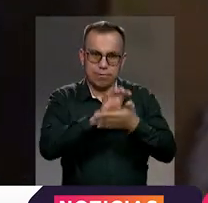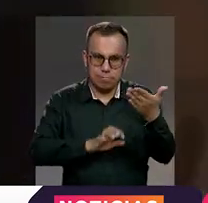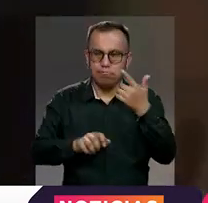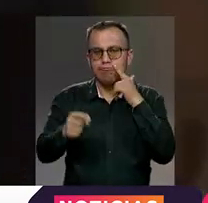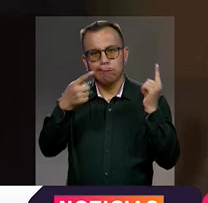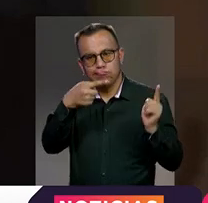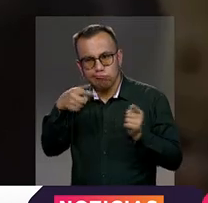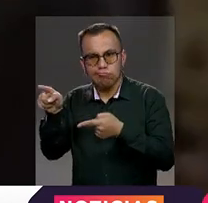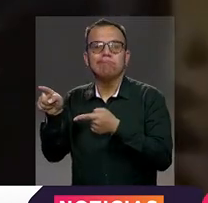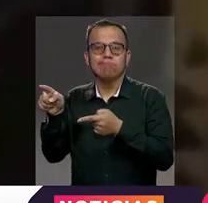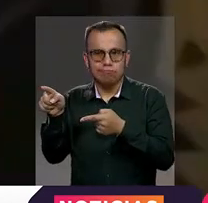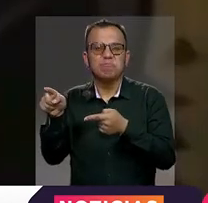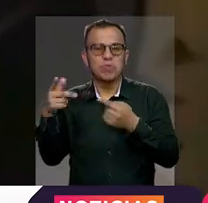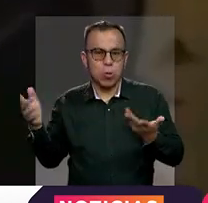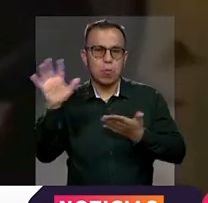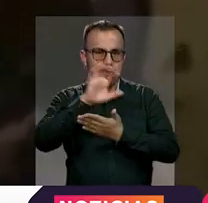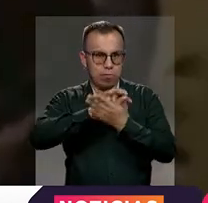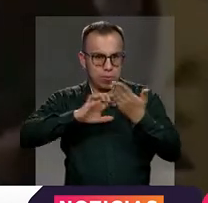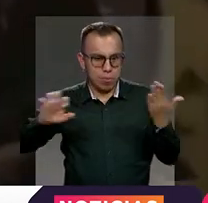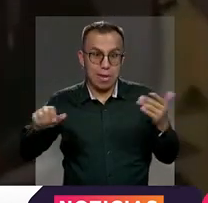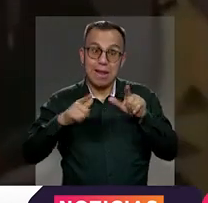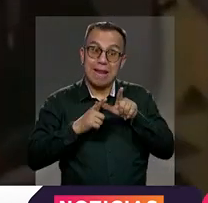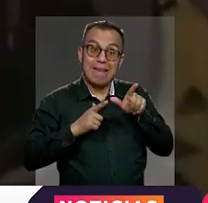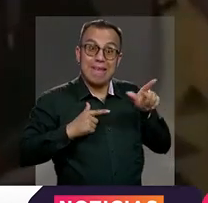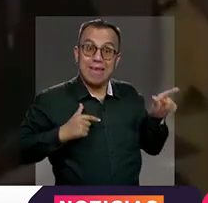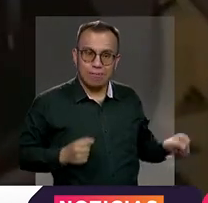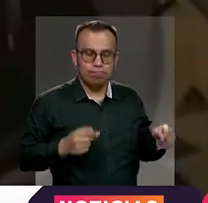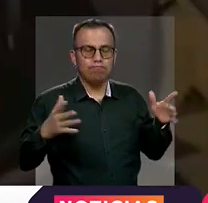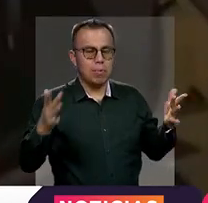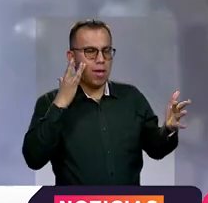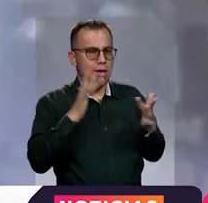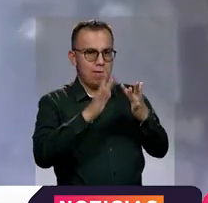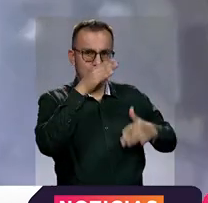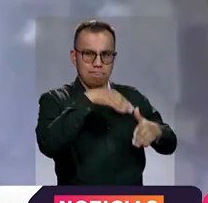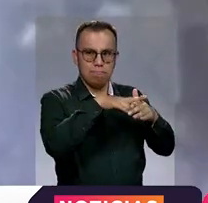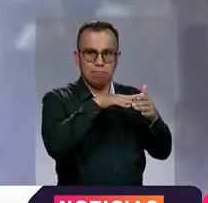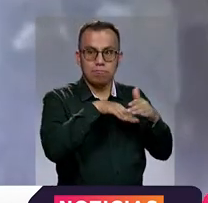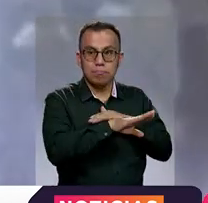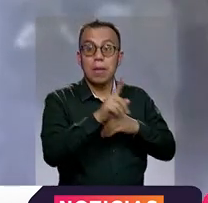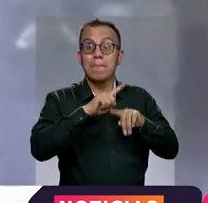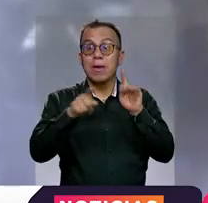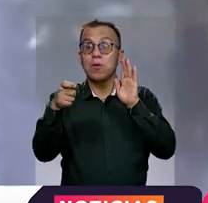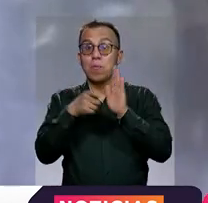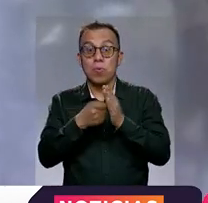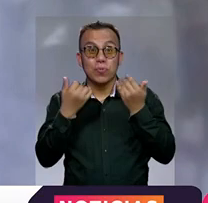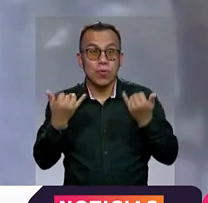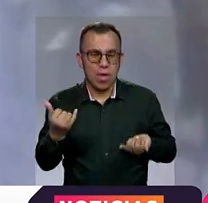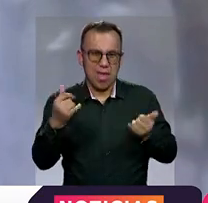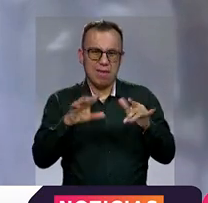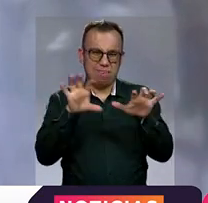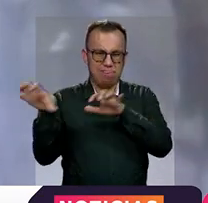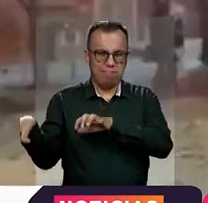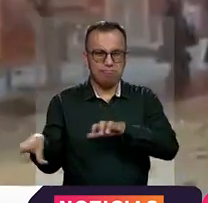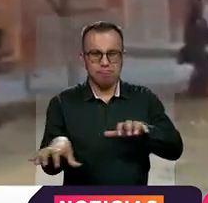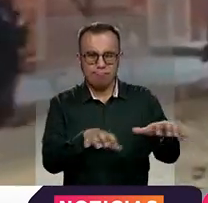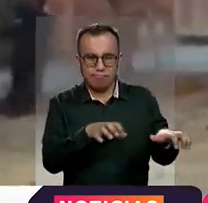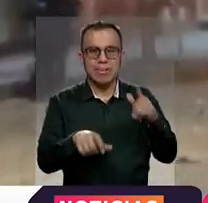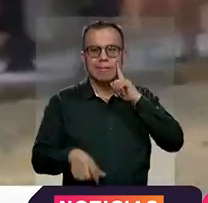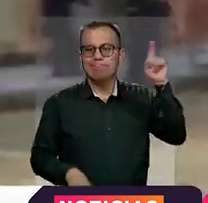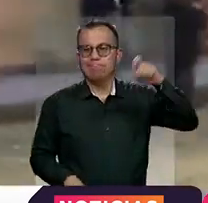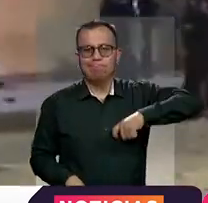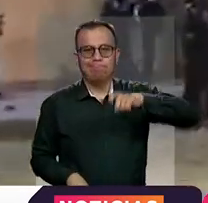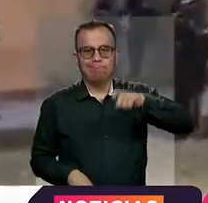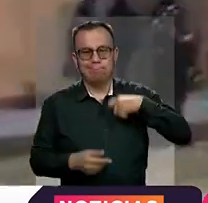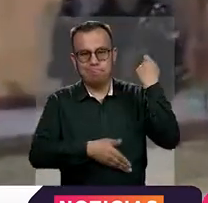se retiren, que se alejen y que estén guardadas. Aún así, debido a actos de vandalismo, se requirió